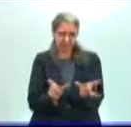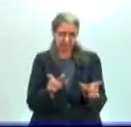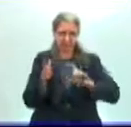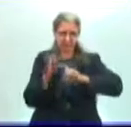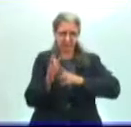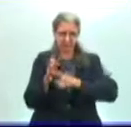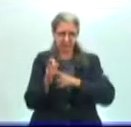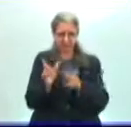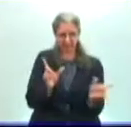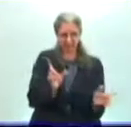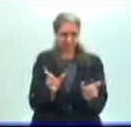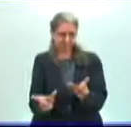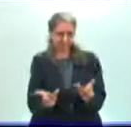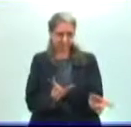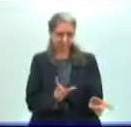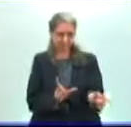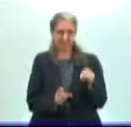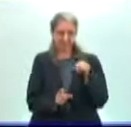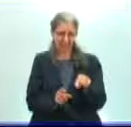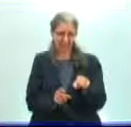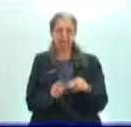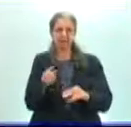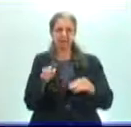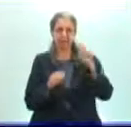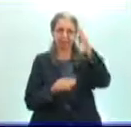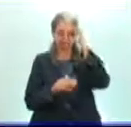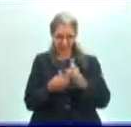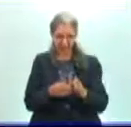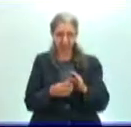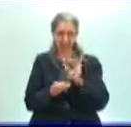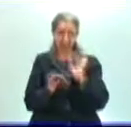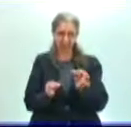determina sobre la hipotenusa.